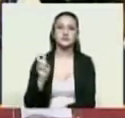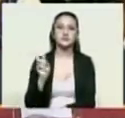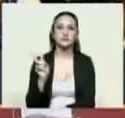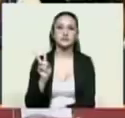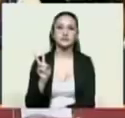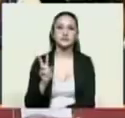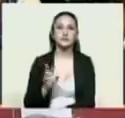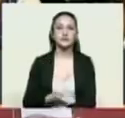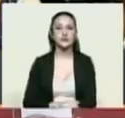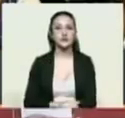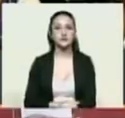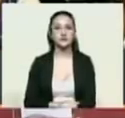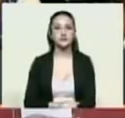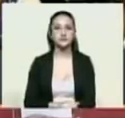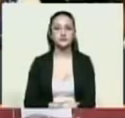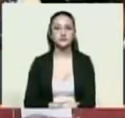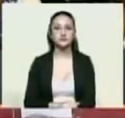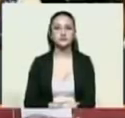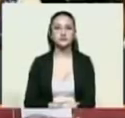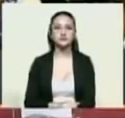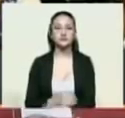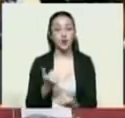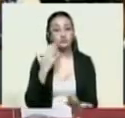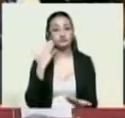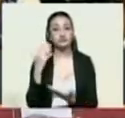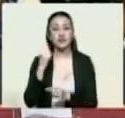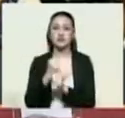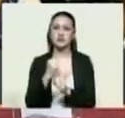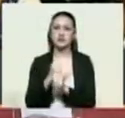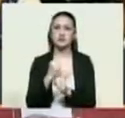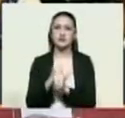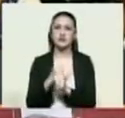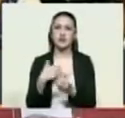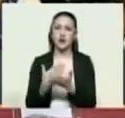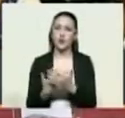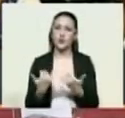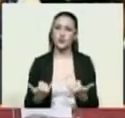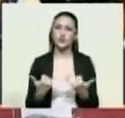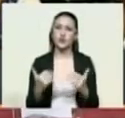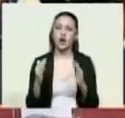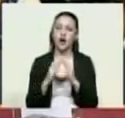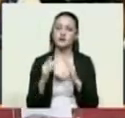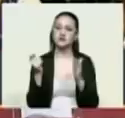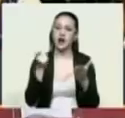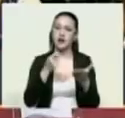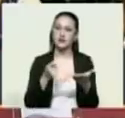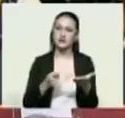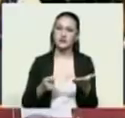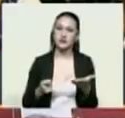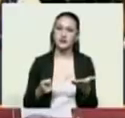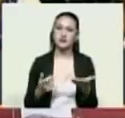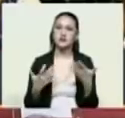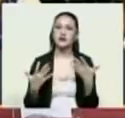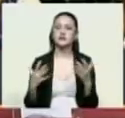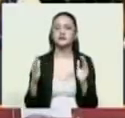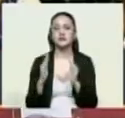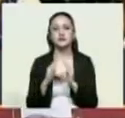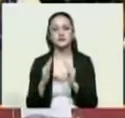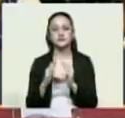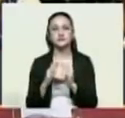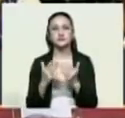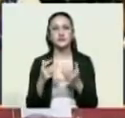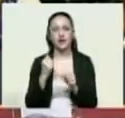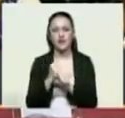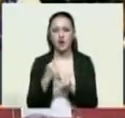Estado venezolano. Yo quiero reconocer el trabajo que se ha venido haciendo en la Casa del Artista, el trabajo que han venido haciendo un conjunto